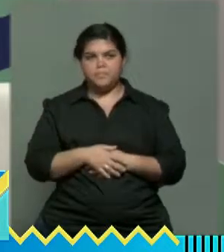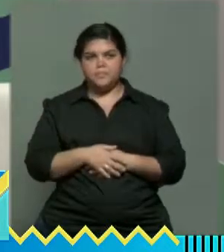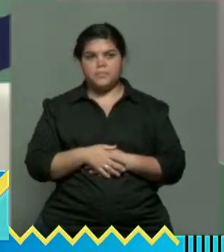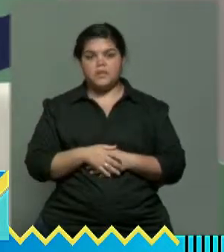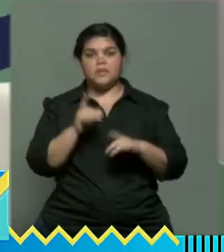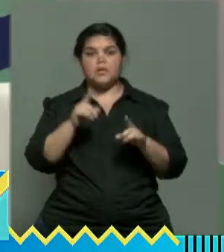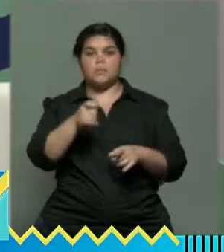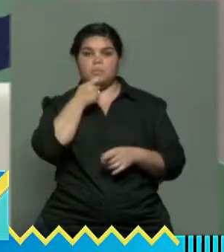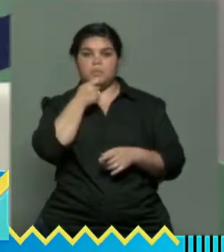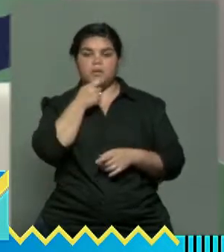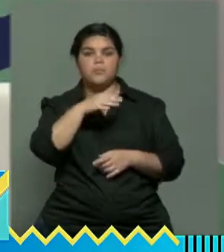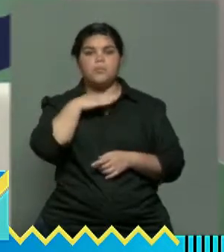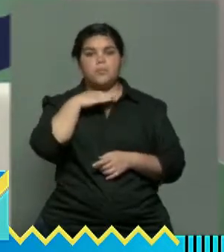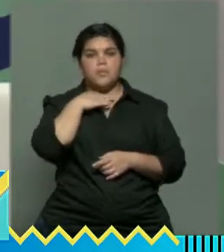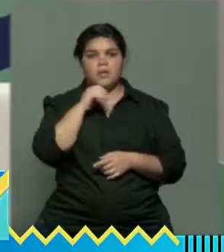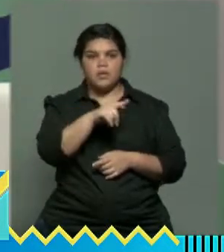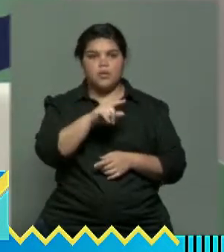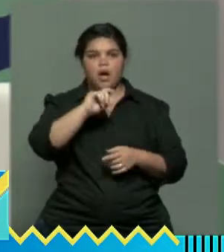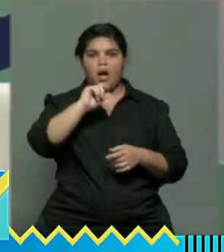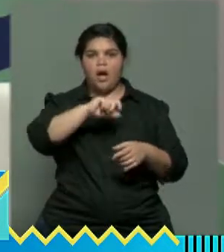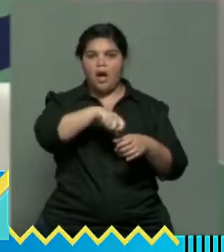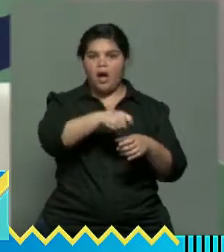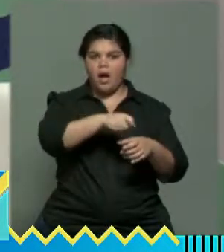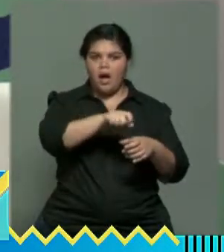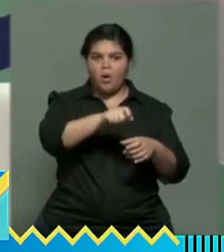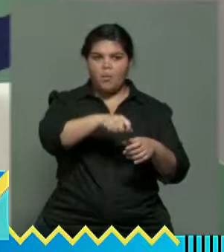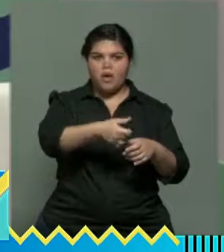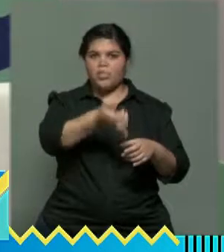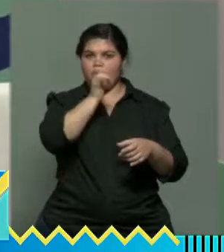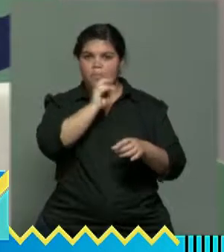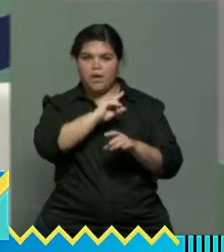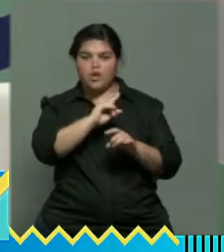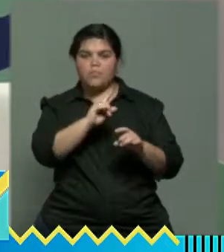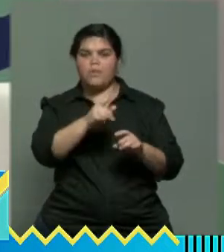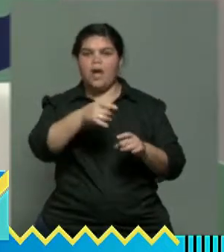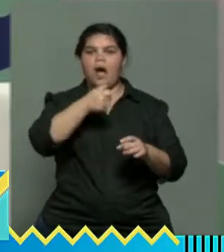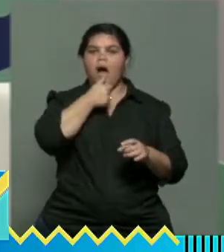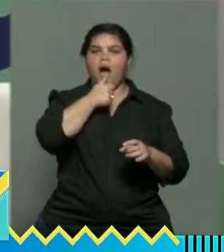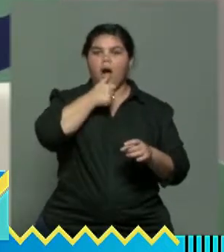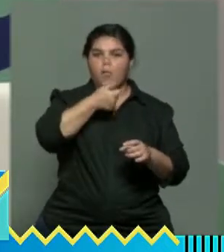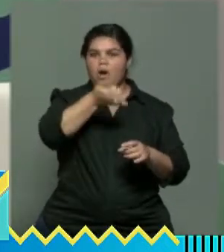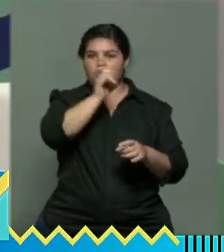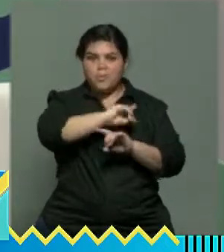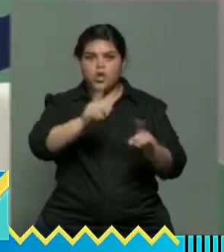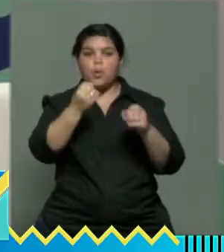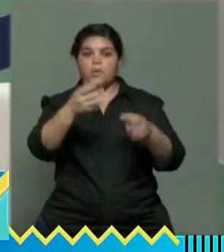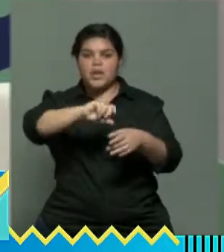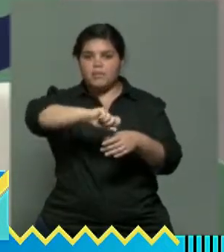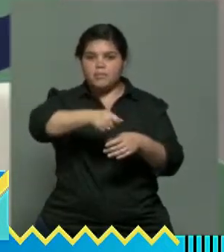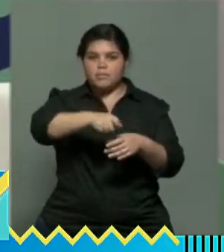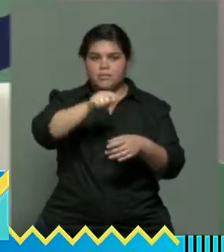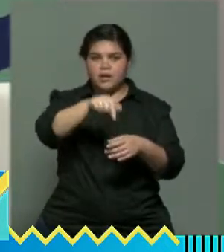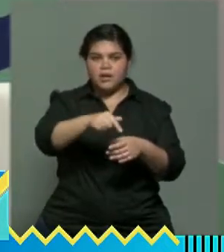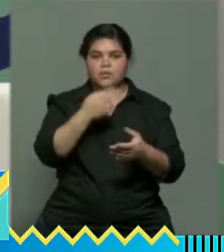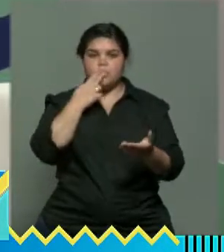caso de México. México, en vez de tomar agua potable, tomaban bebidas gaseosas porque no había agua potable. Iba a ser el primer consumidor mundial y tuvo un impuesto